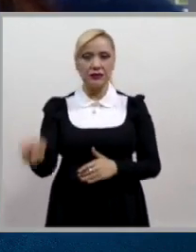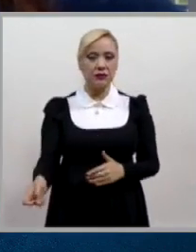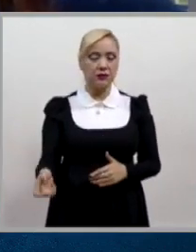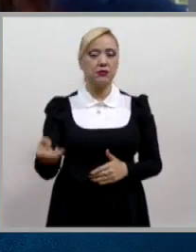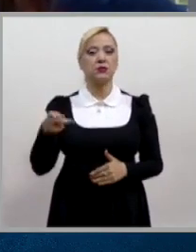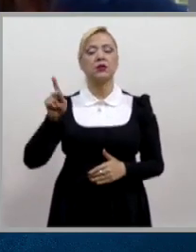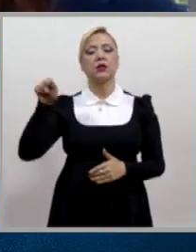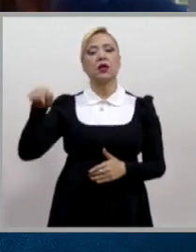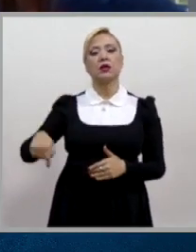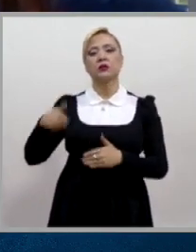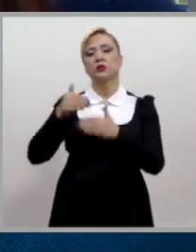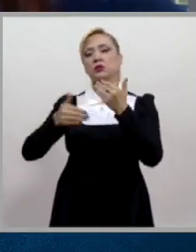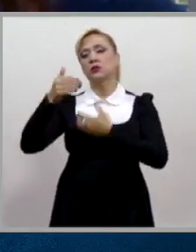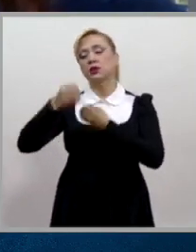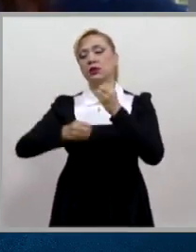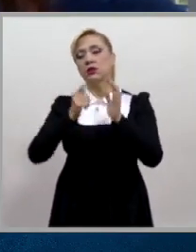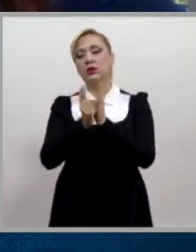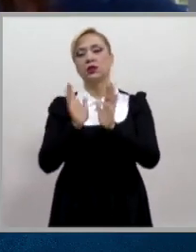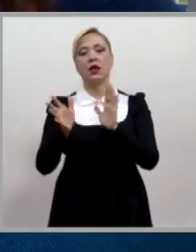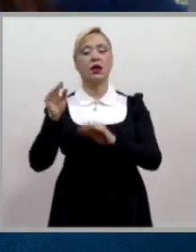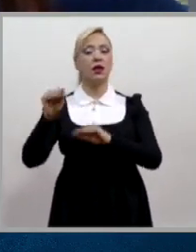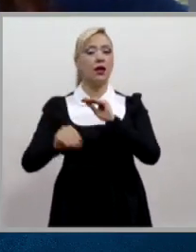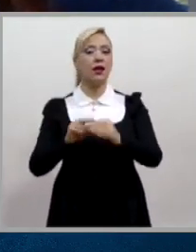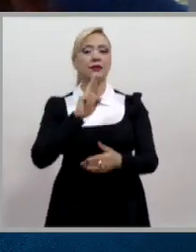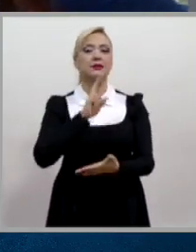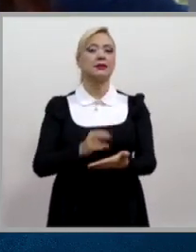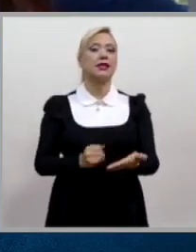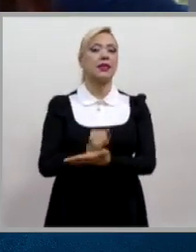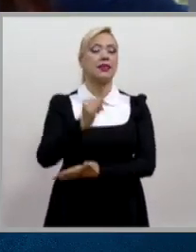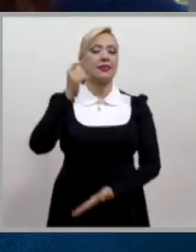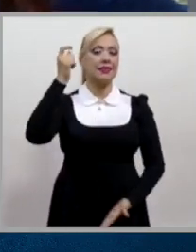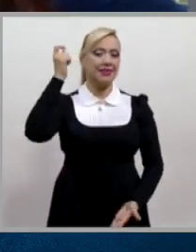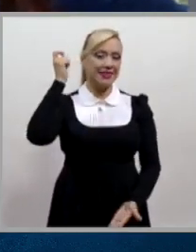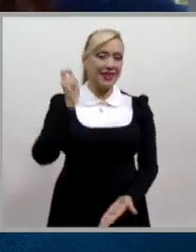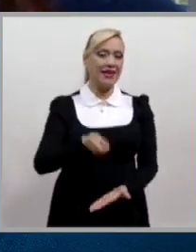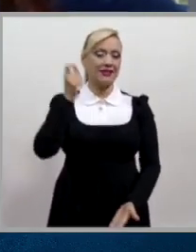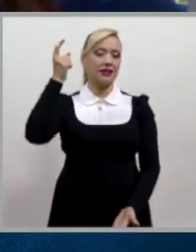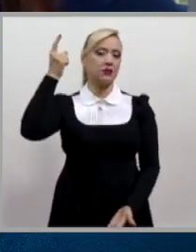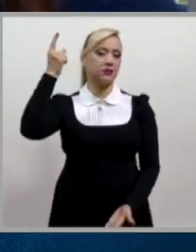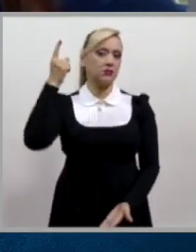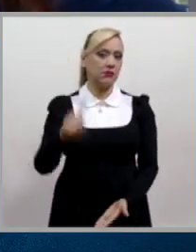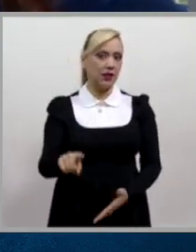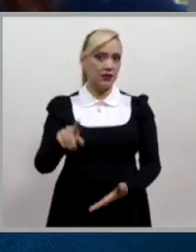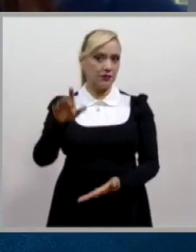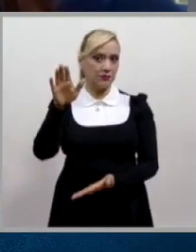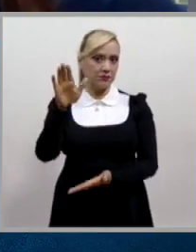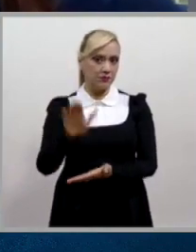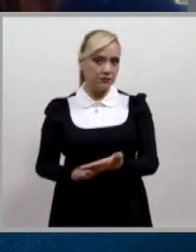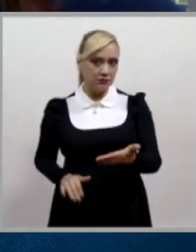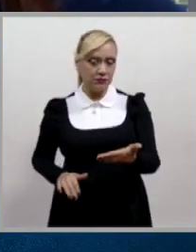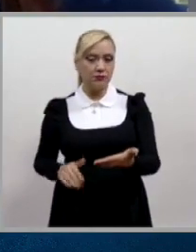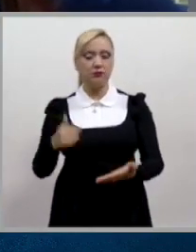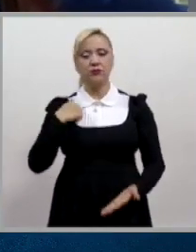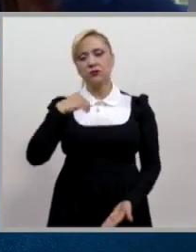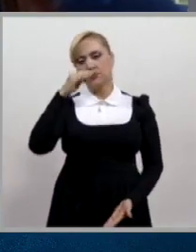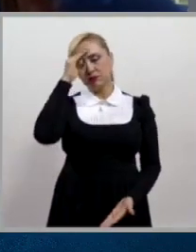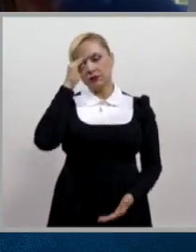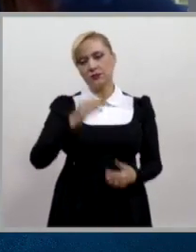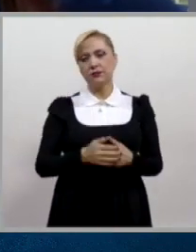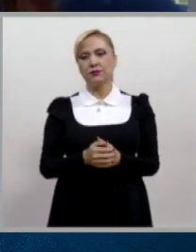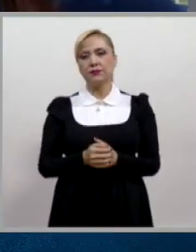ha diseñado las sentencias, digamos, las órdenes en estas sentencias, ¿no? Me Tema, parece que,